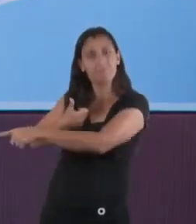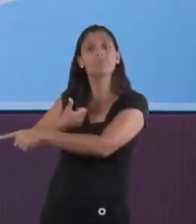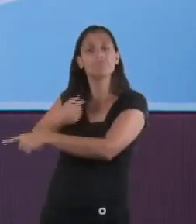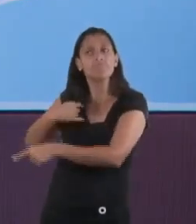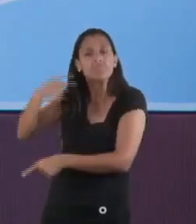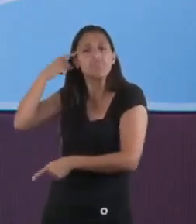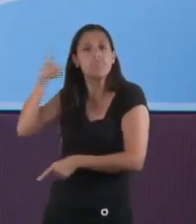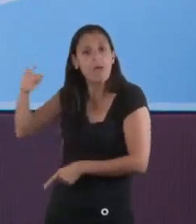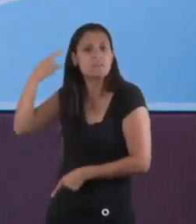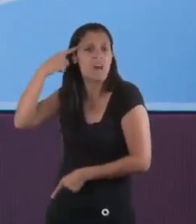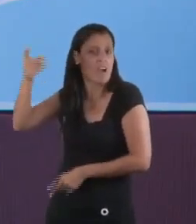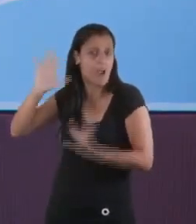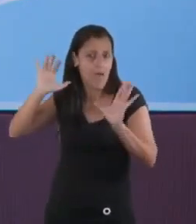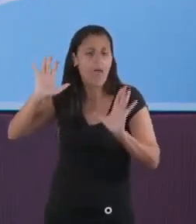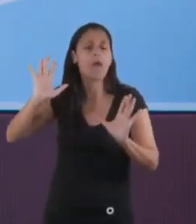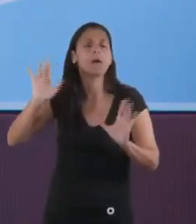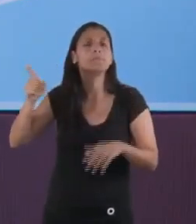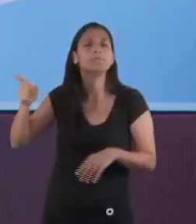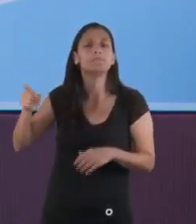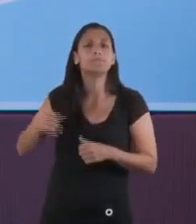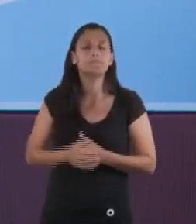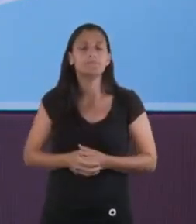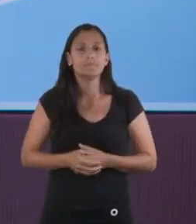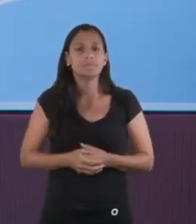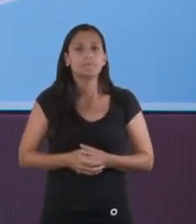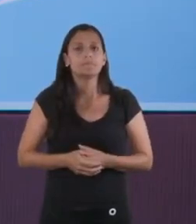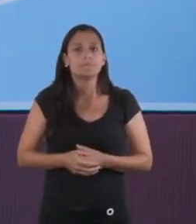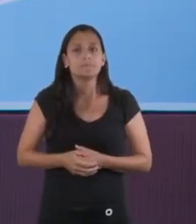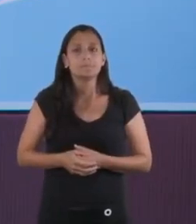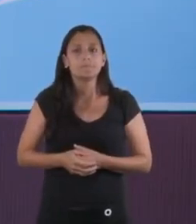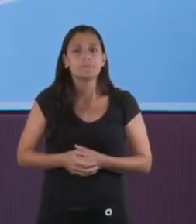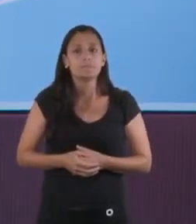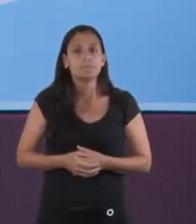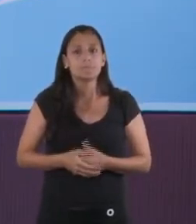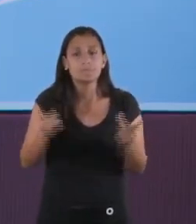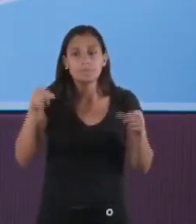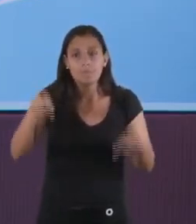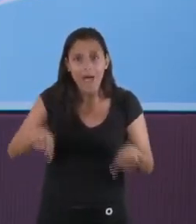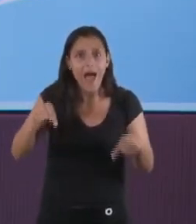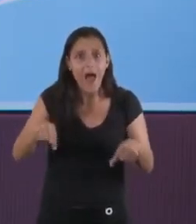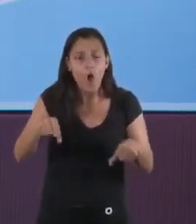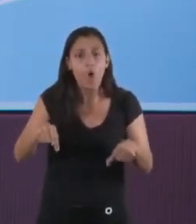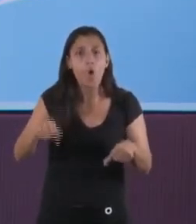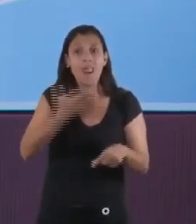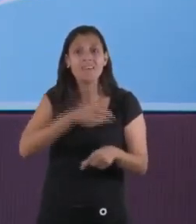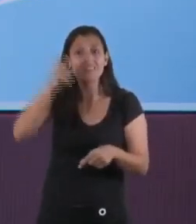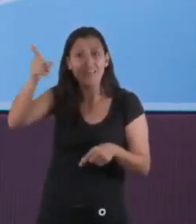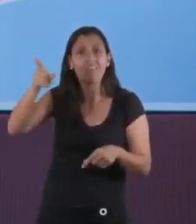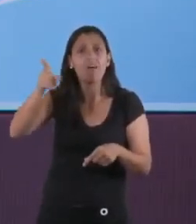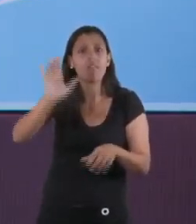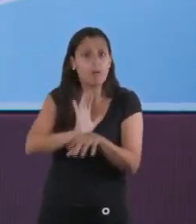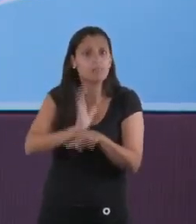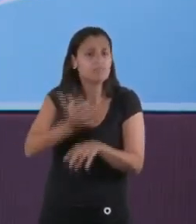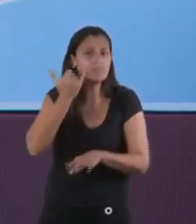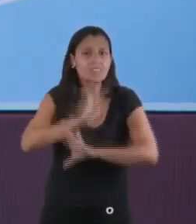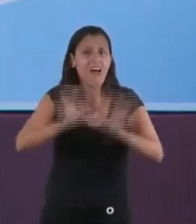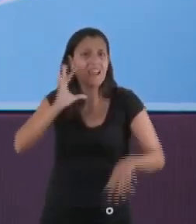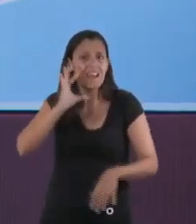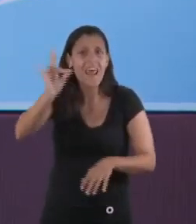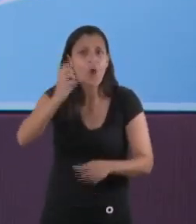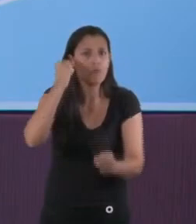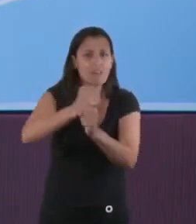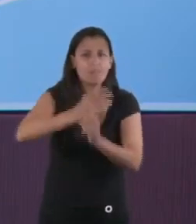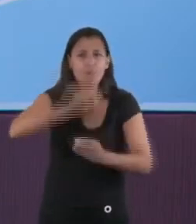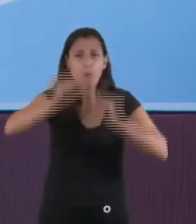alimento para los argentinos, subrayó la importancia de formalizar el empleo y aseguró que quien tenga la necesidad de recibir asistencia del